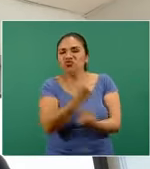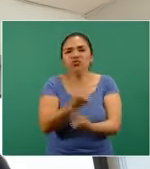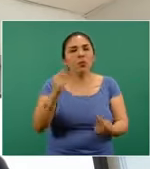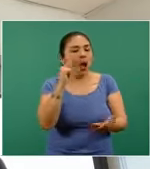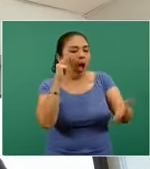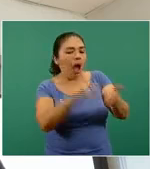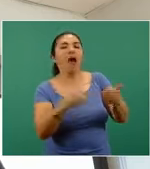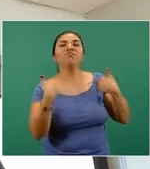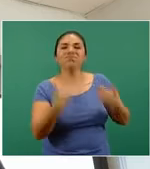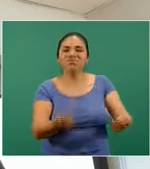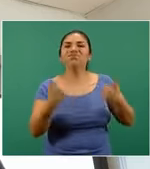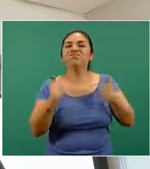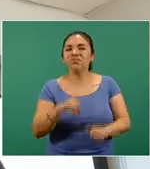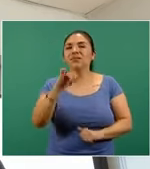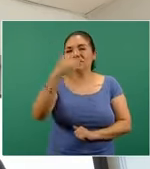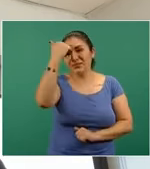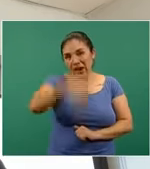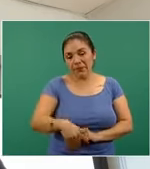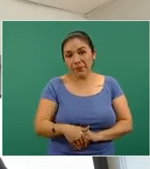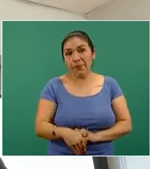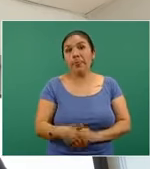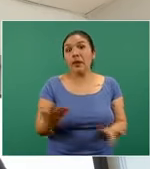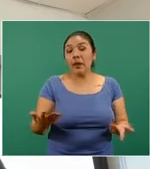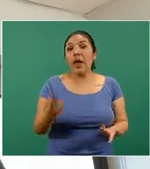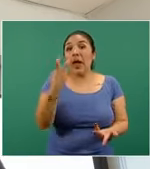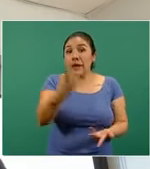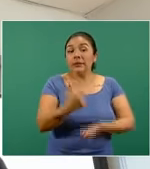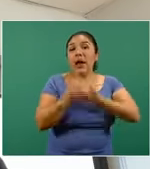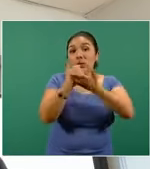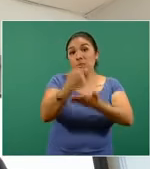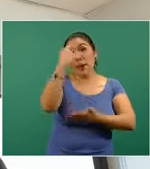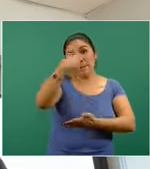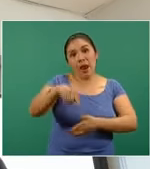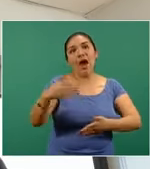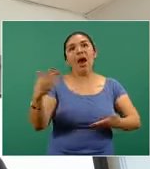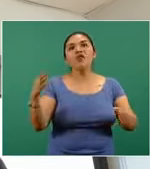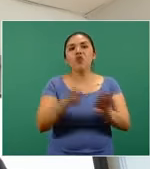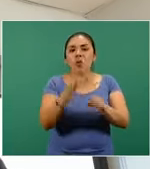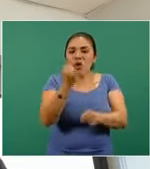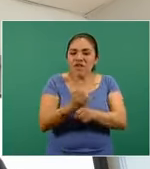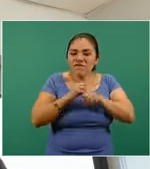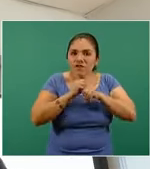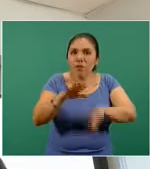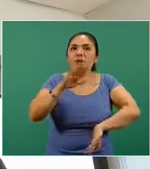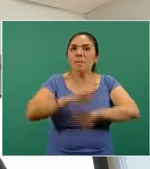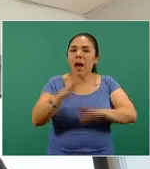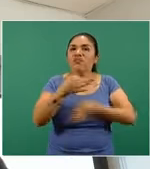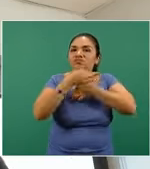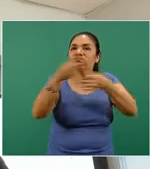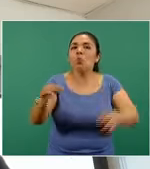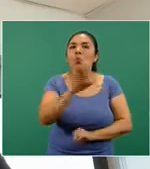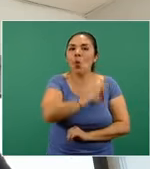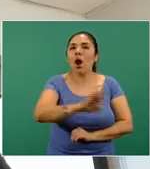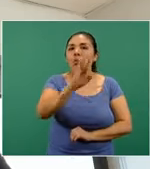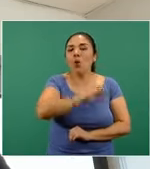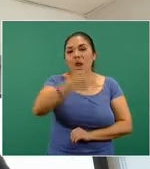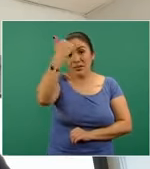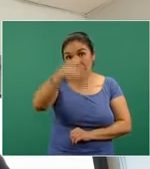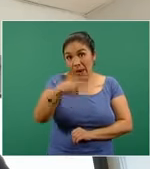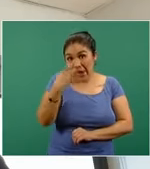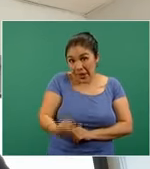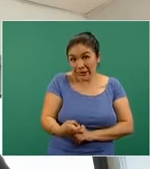la población con menores recursos, y contribuye a cerrar las brechas de información nutricional en el país,